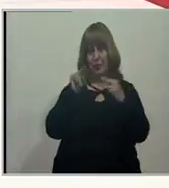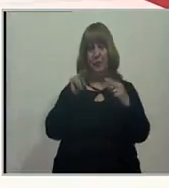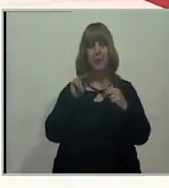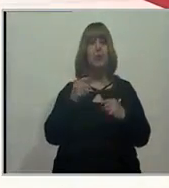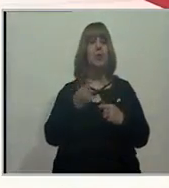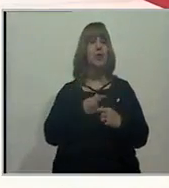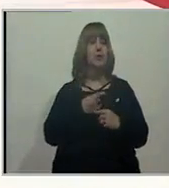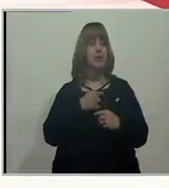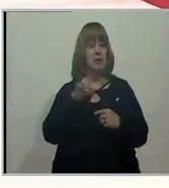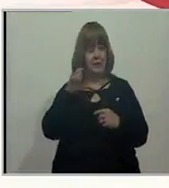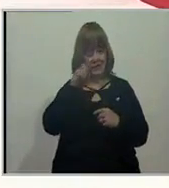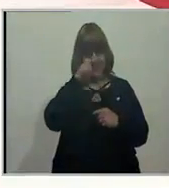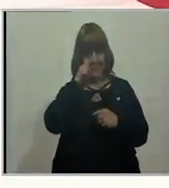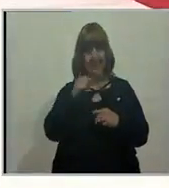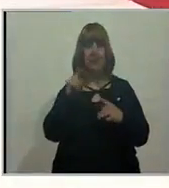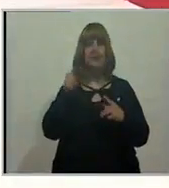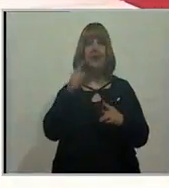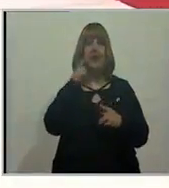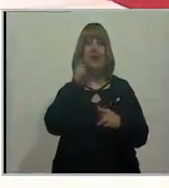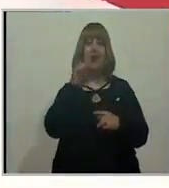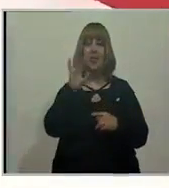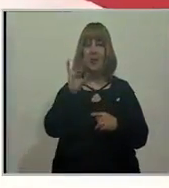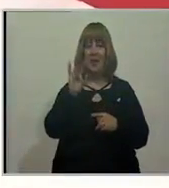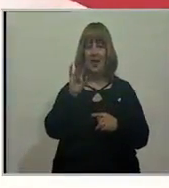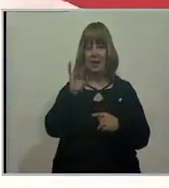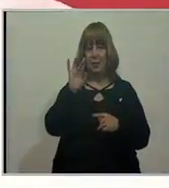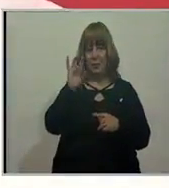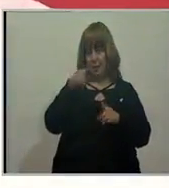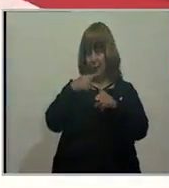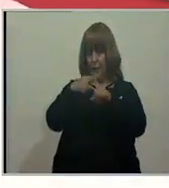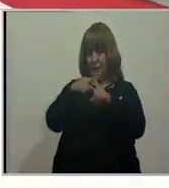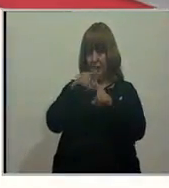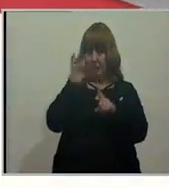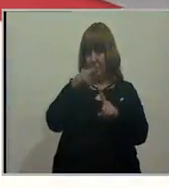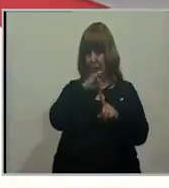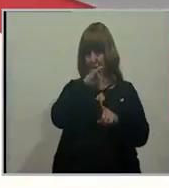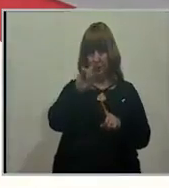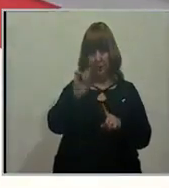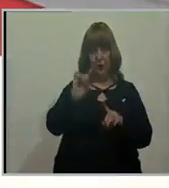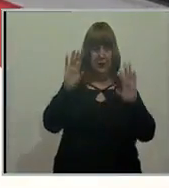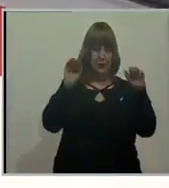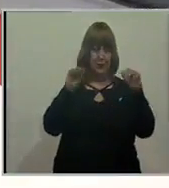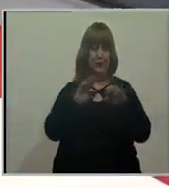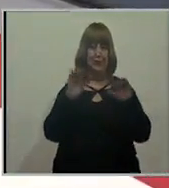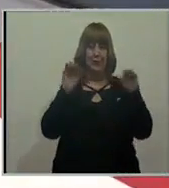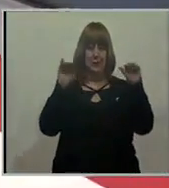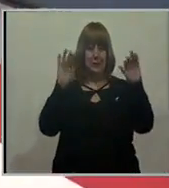esta tarde. Que sea un buen miércoles. Chao, un día de esos miércoles. Chao, chao, chao. Una